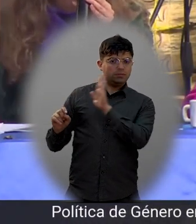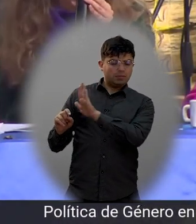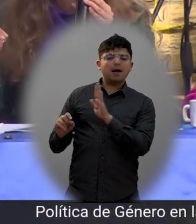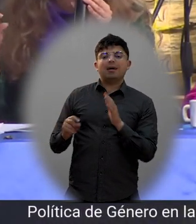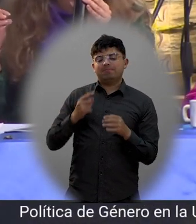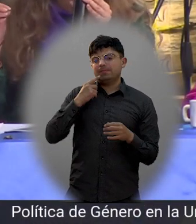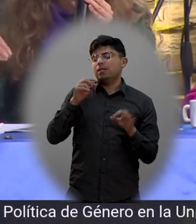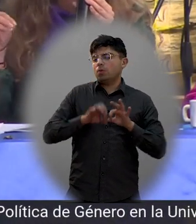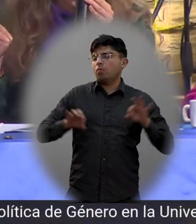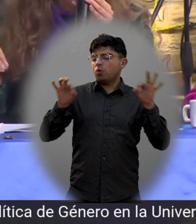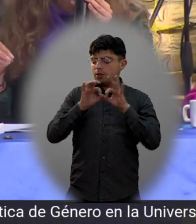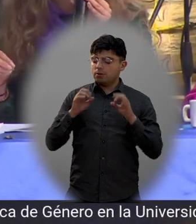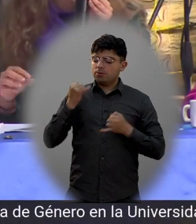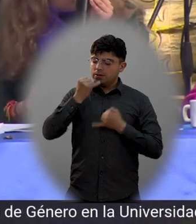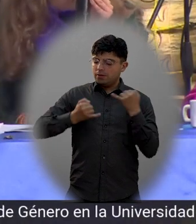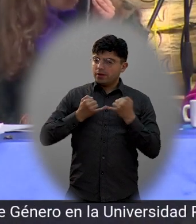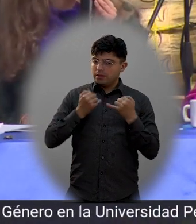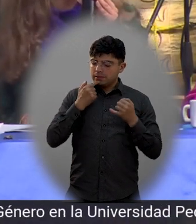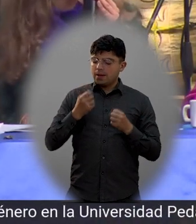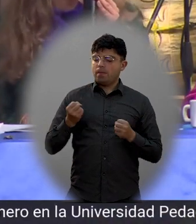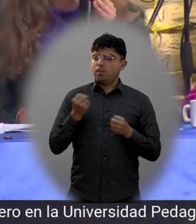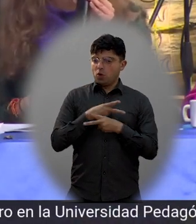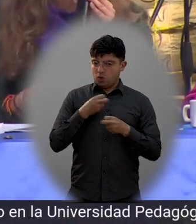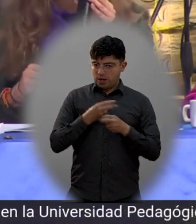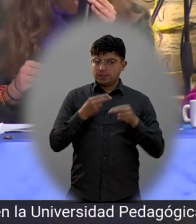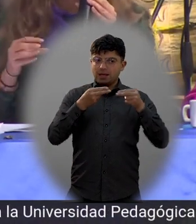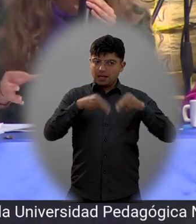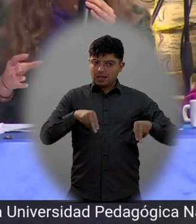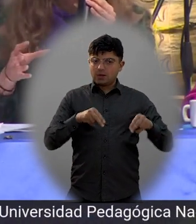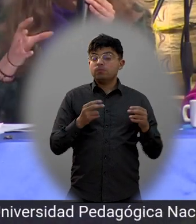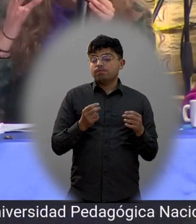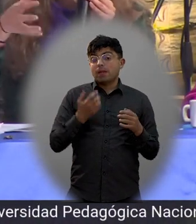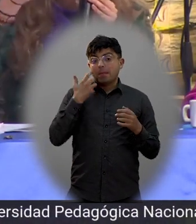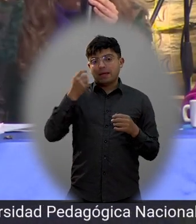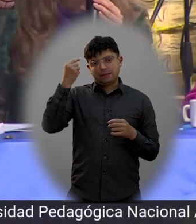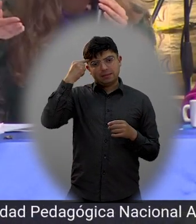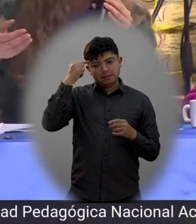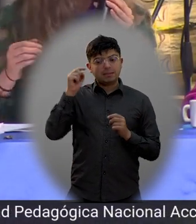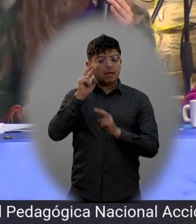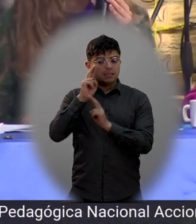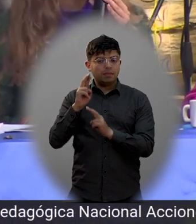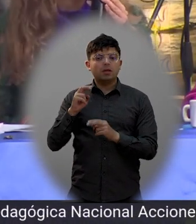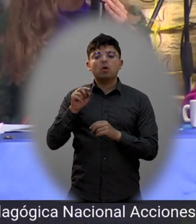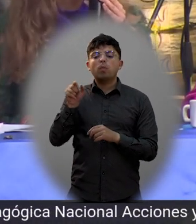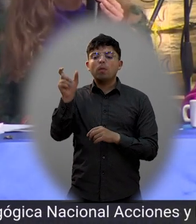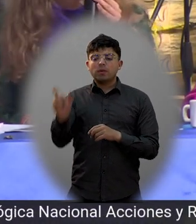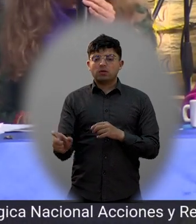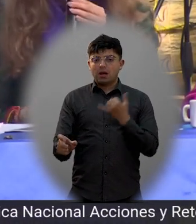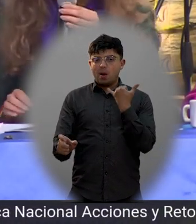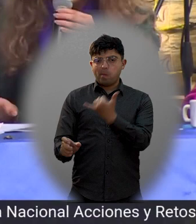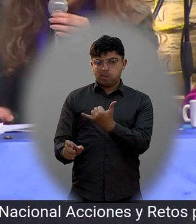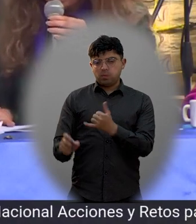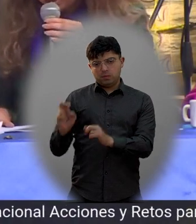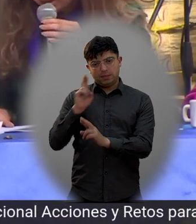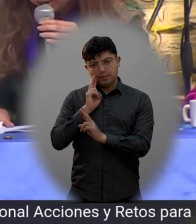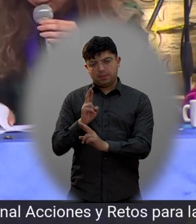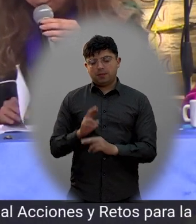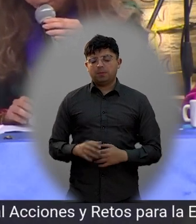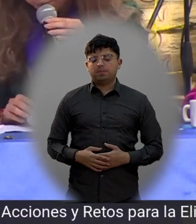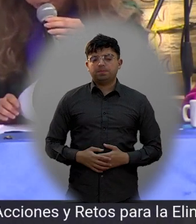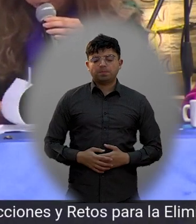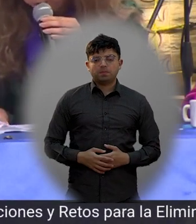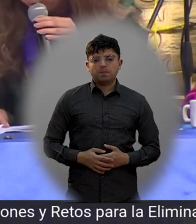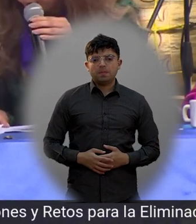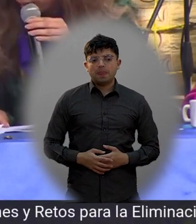necesario que eso sea tipificado como una violencia basada en género, porque es cuestión de respeto hacia la existencia de la persona.